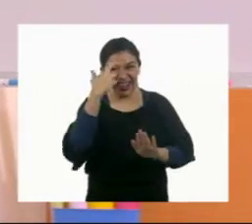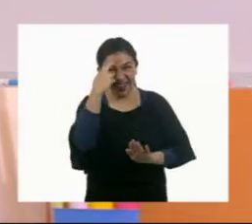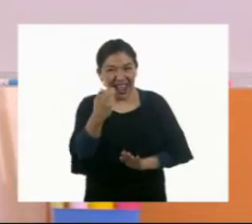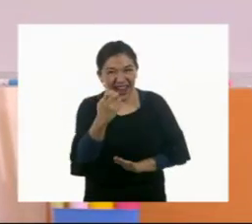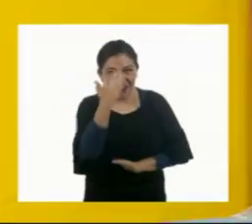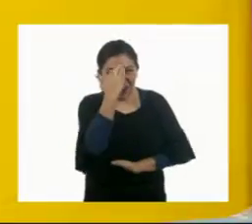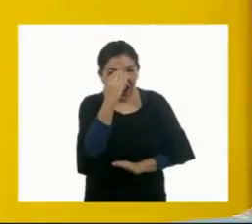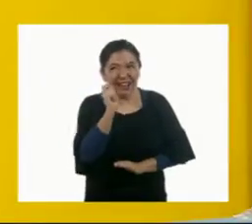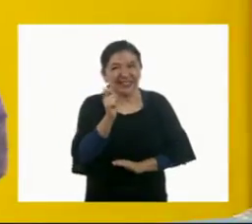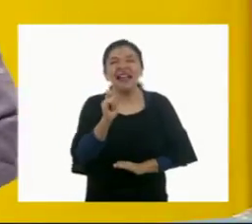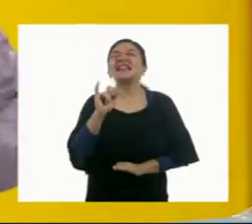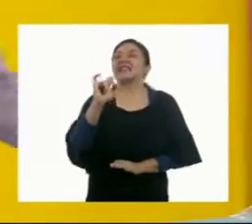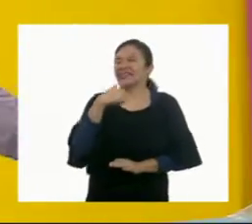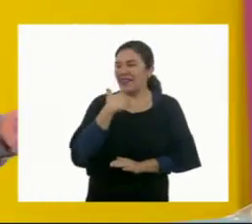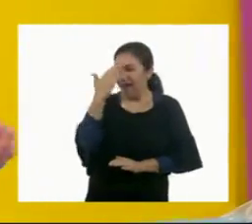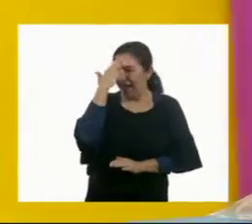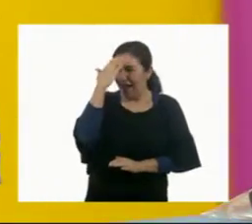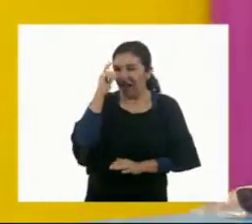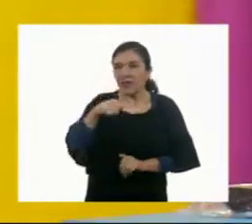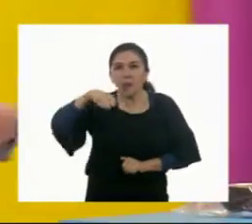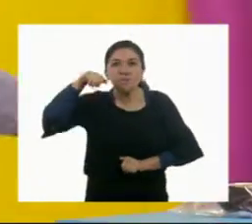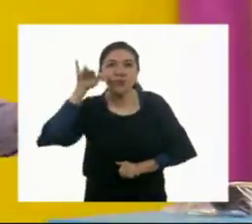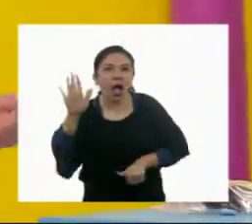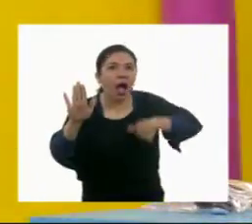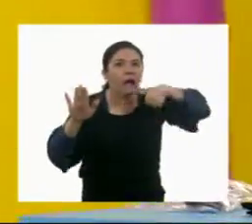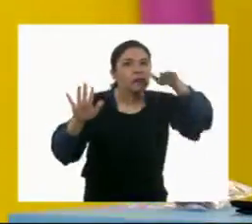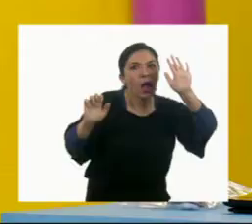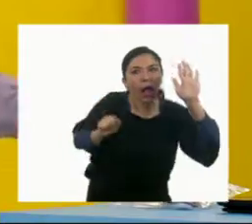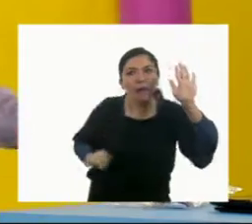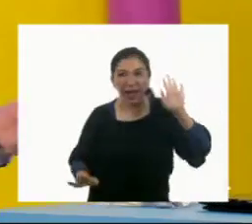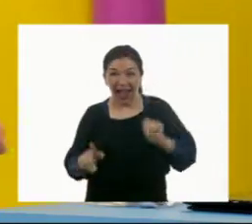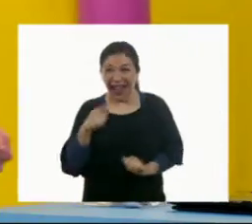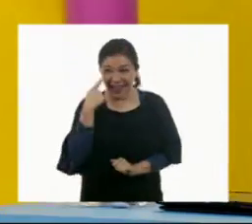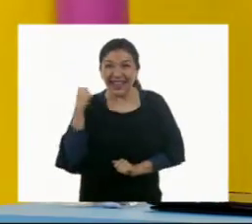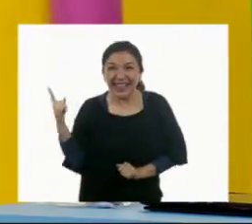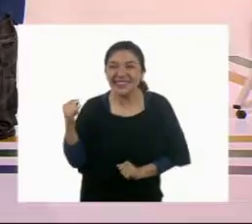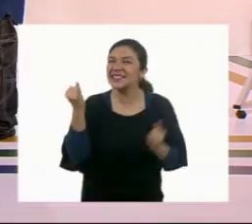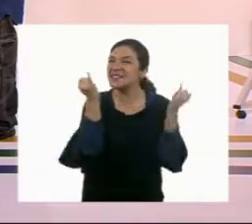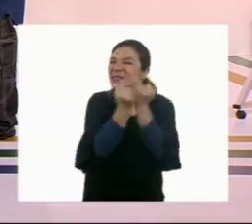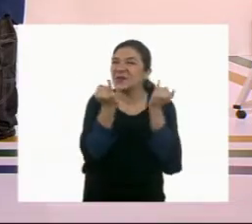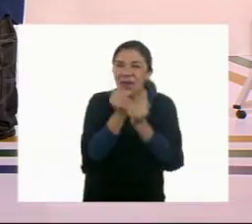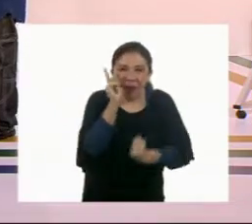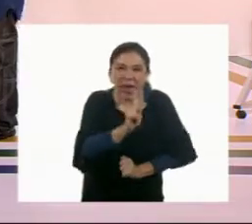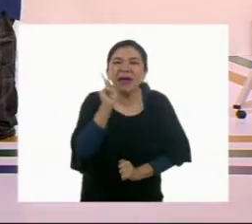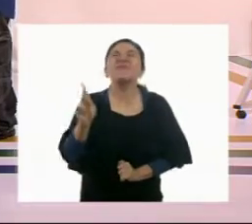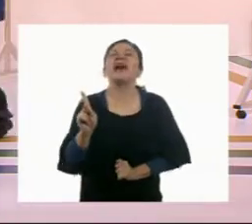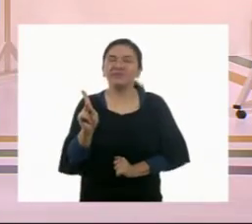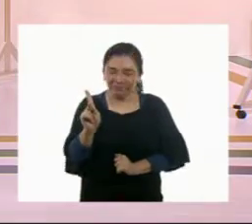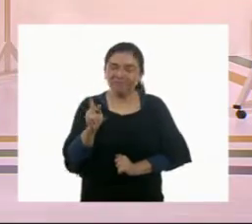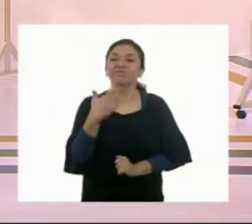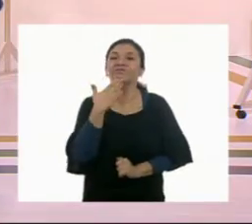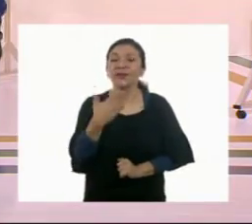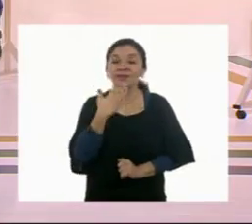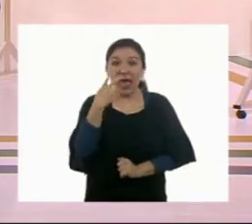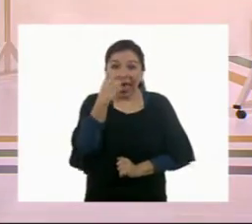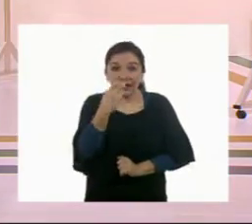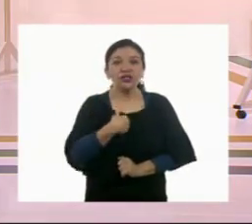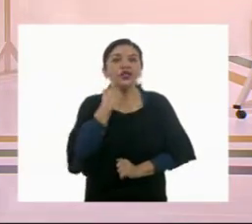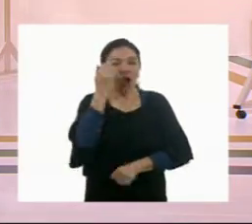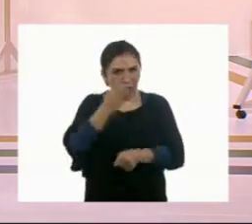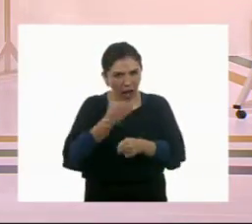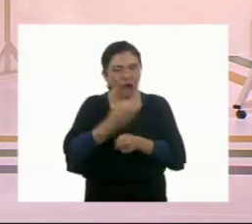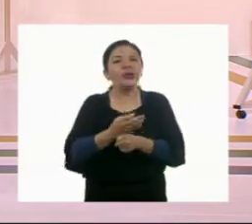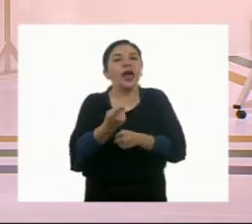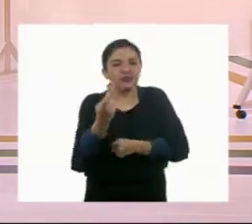de ellos? Por supuesto. Ellos hacen pantomima. ¡Exacto! ¡Exacto! Justamente eso, me gustaría que